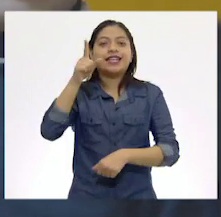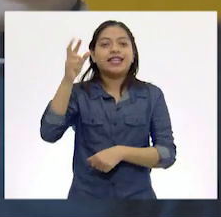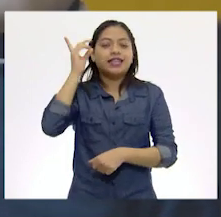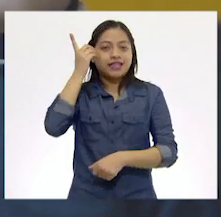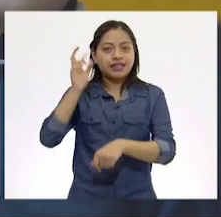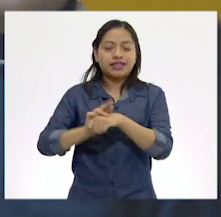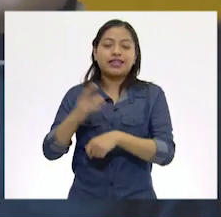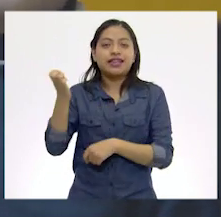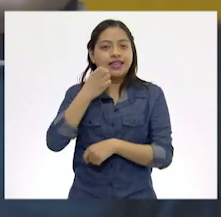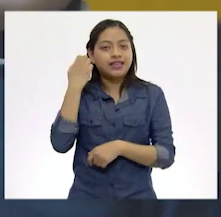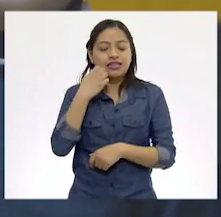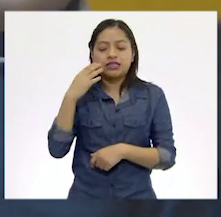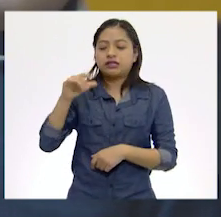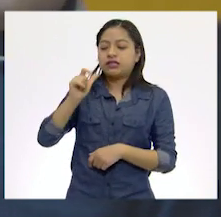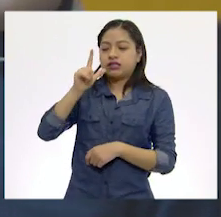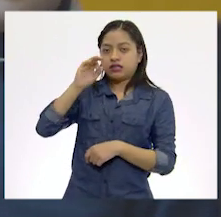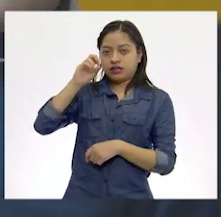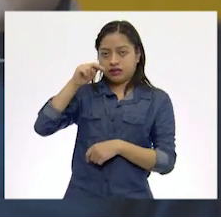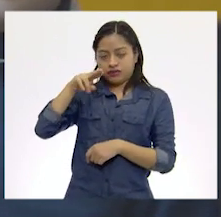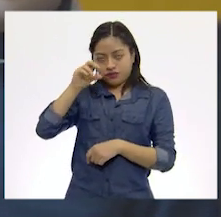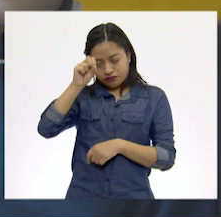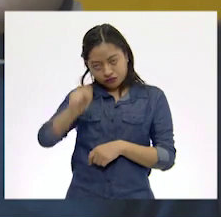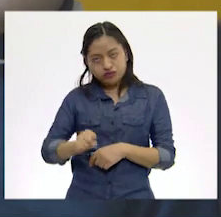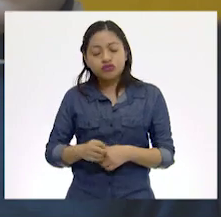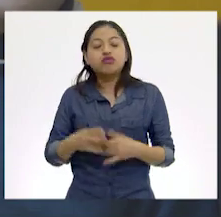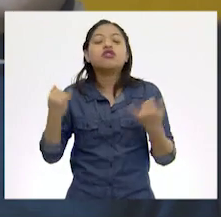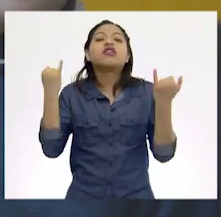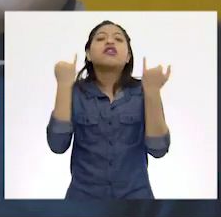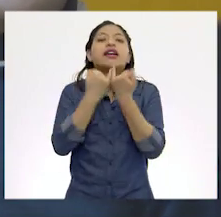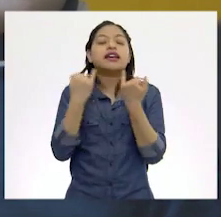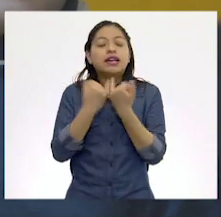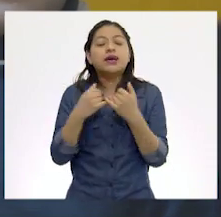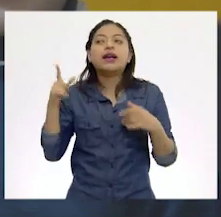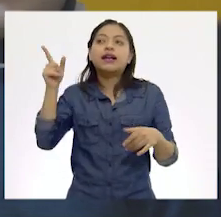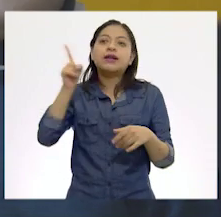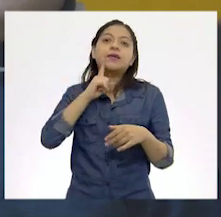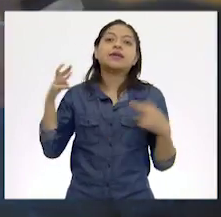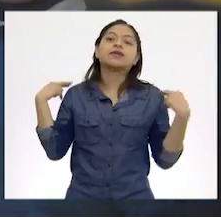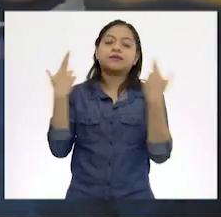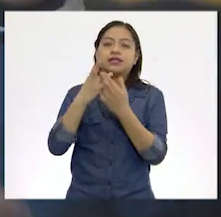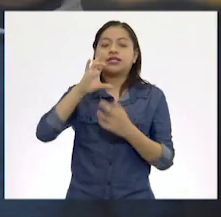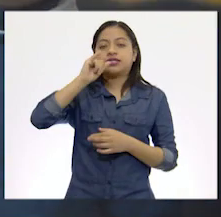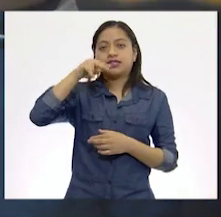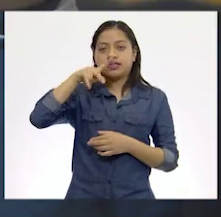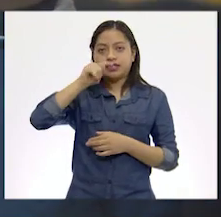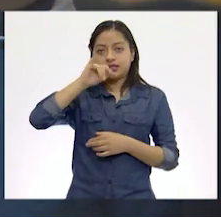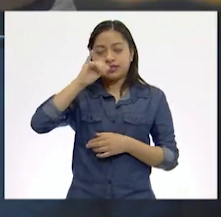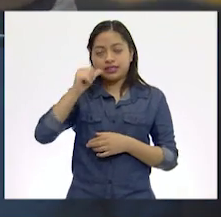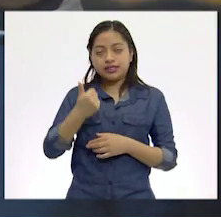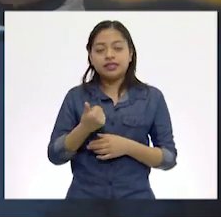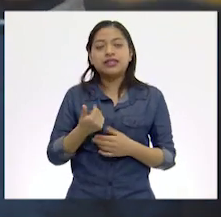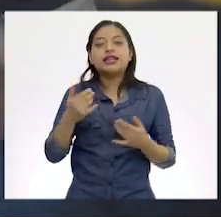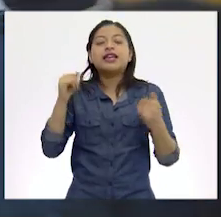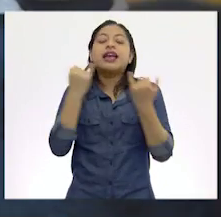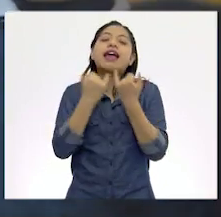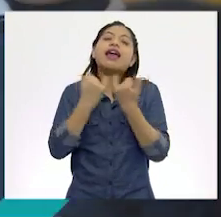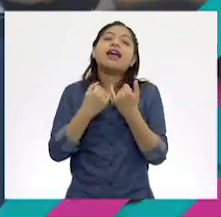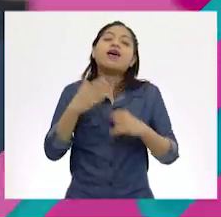la escuela, Afonso, y también a mi maestra Cintia y a todos mis